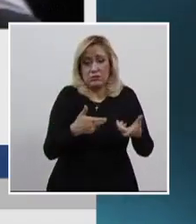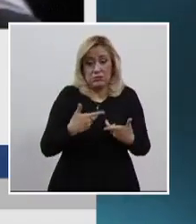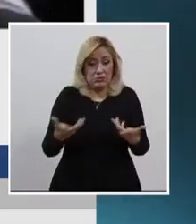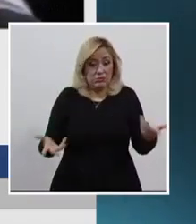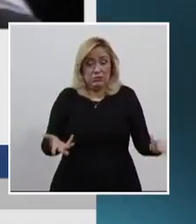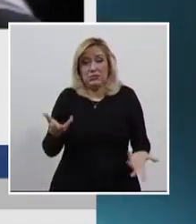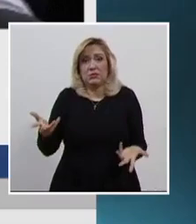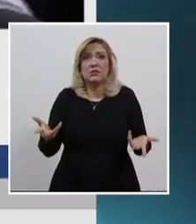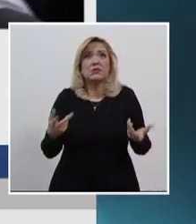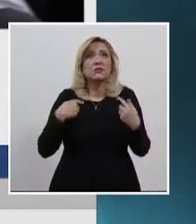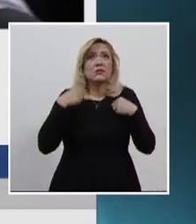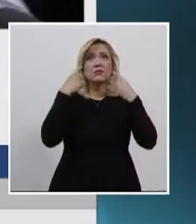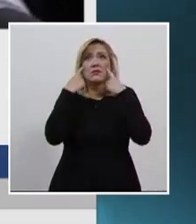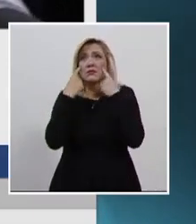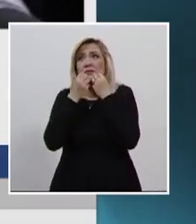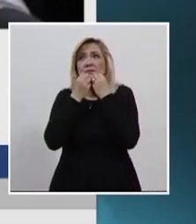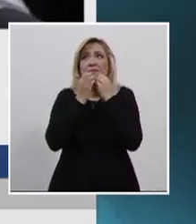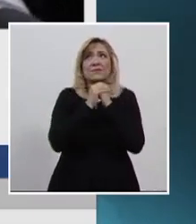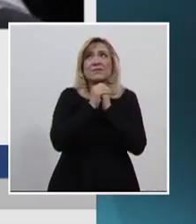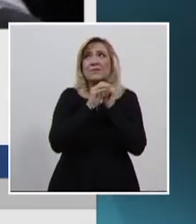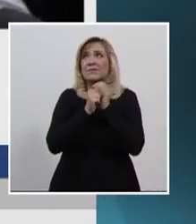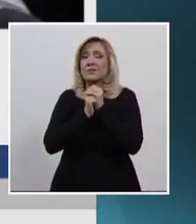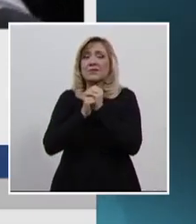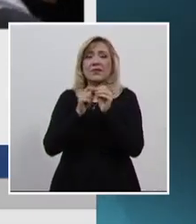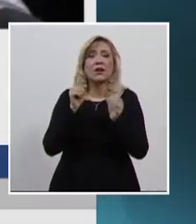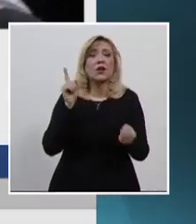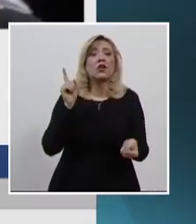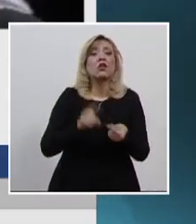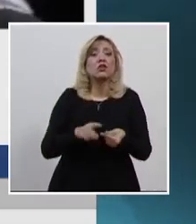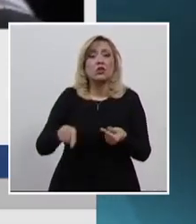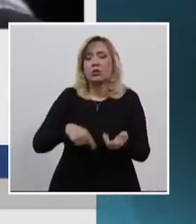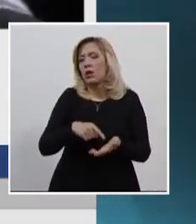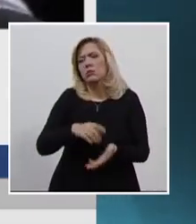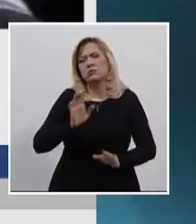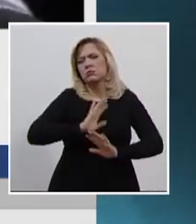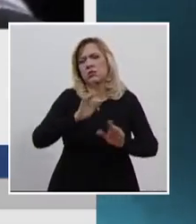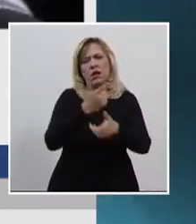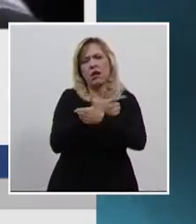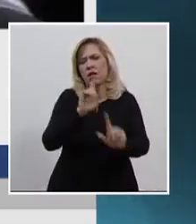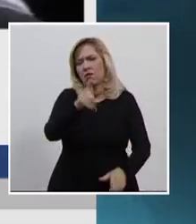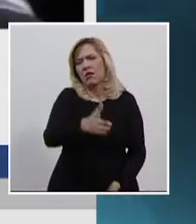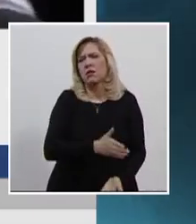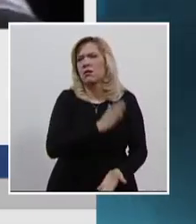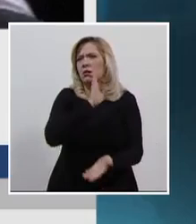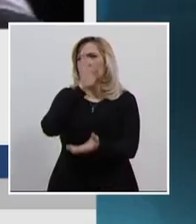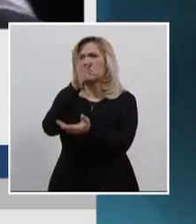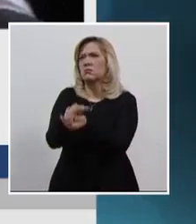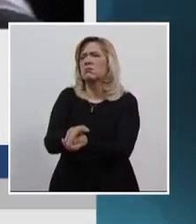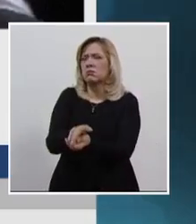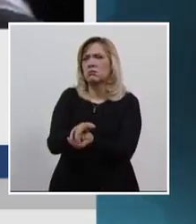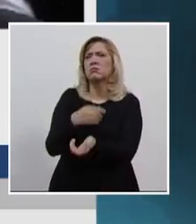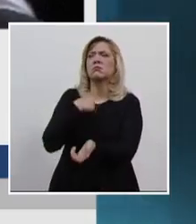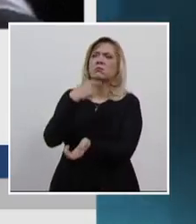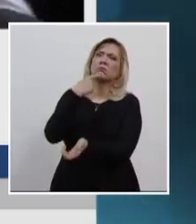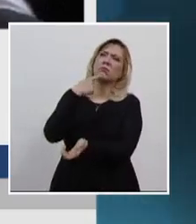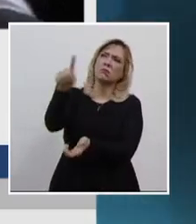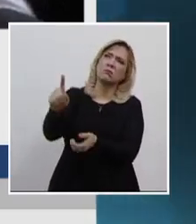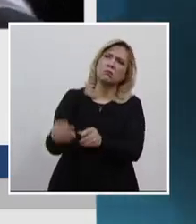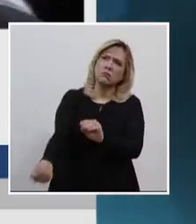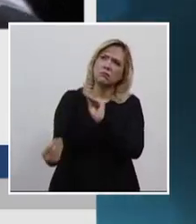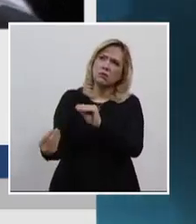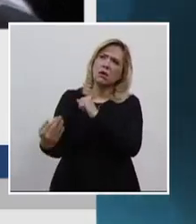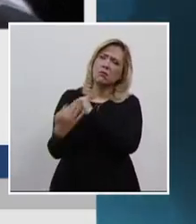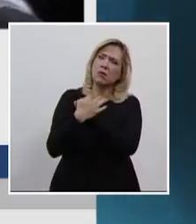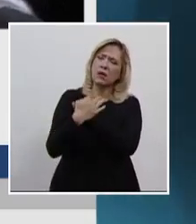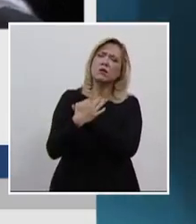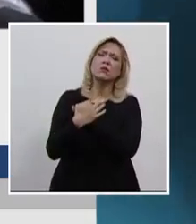la persona de definir la competencia en razón de territorio. Es una carga demasiado excesiva. Voy a permitir que sea en